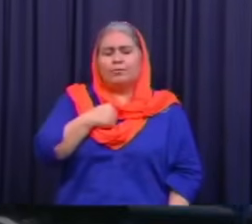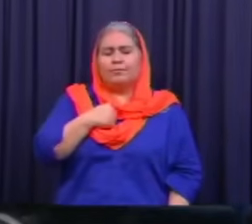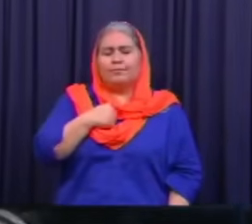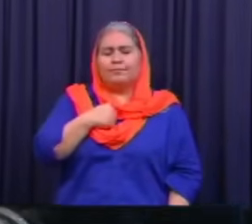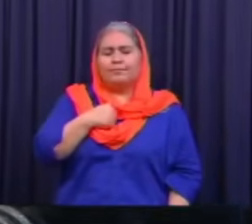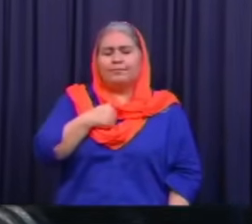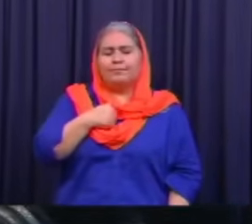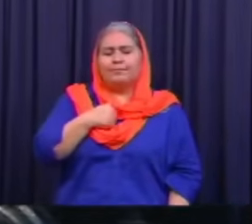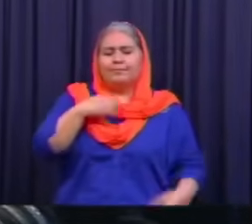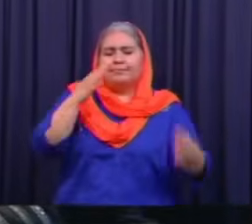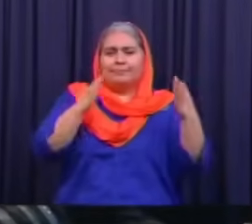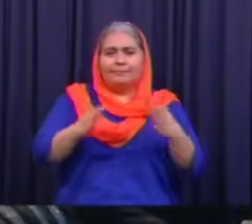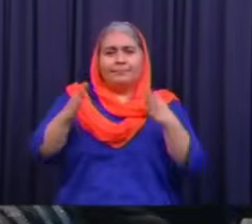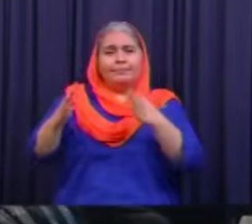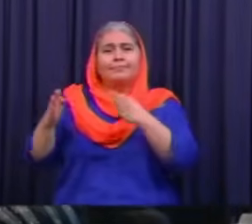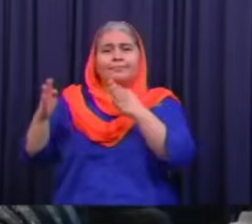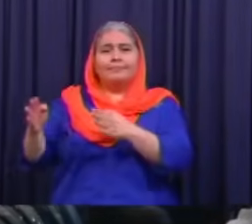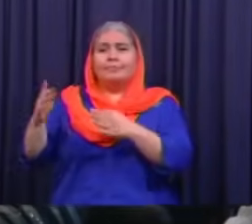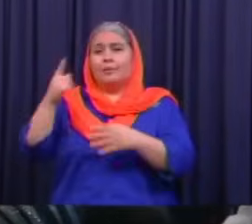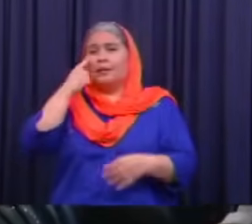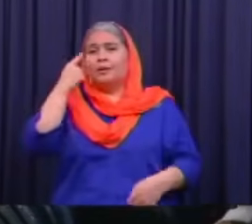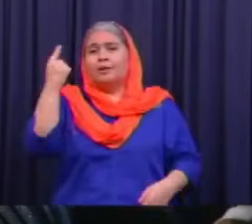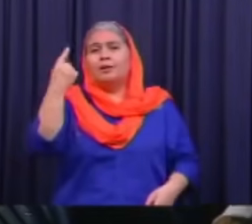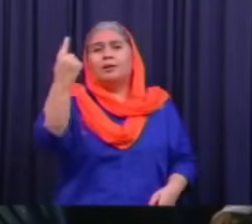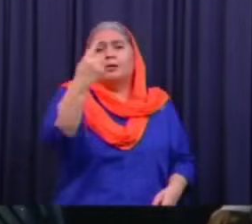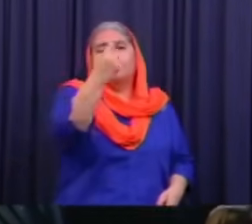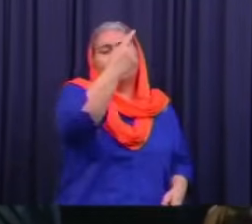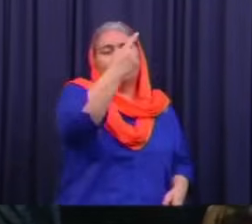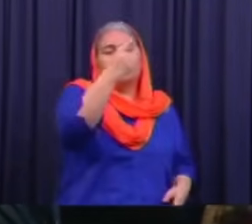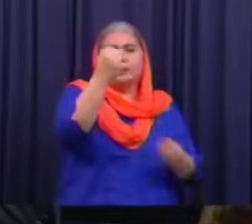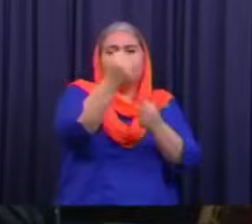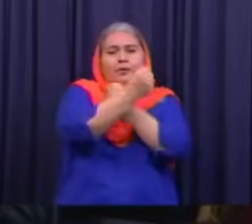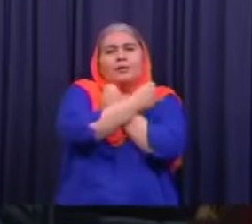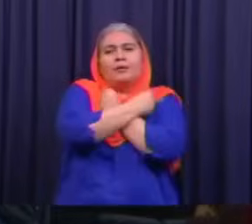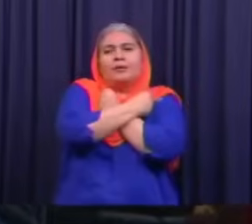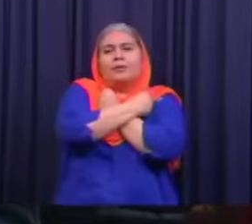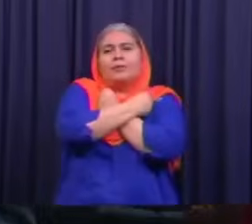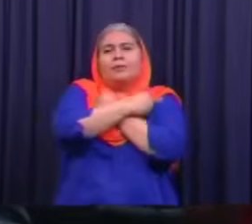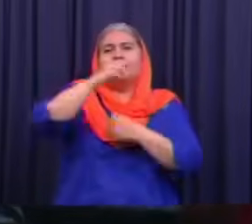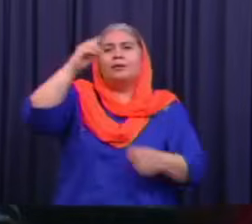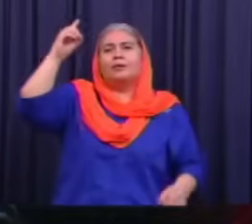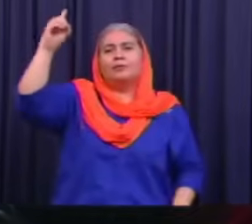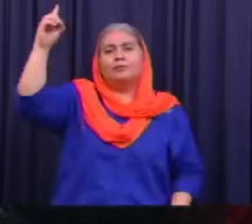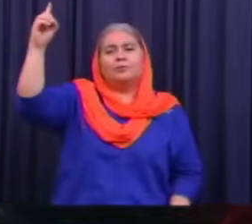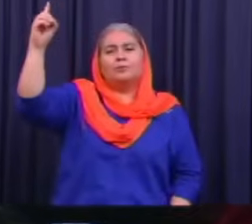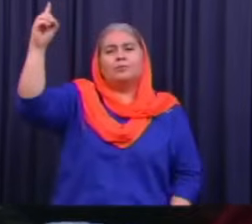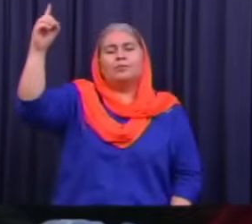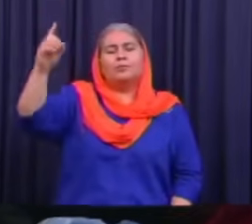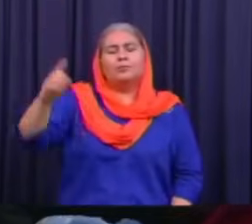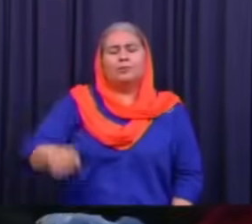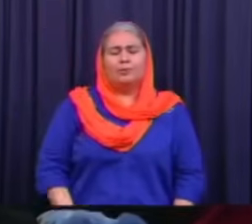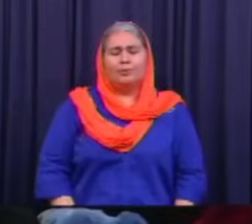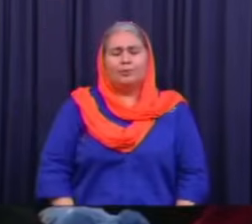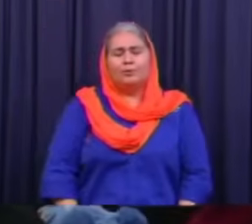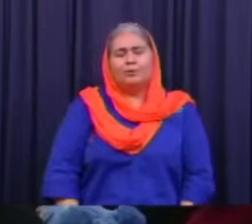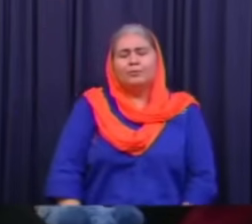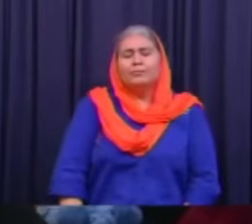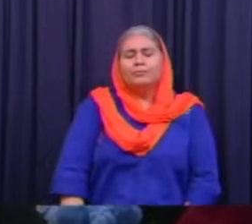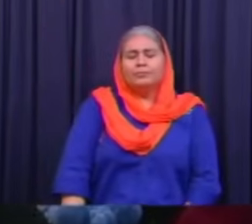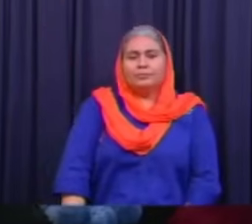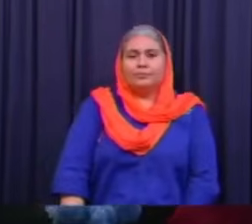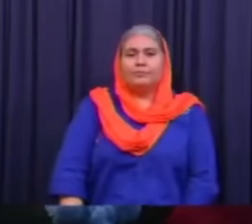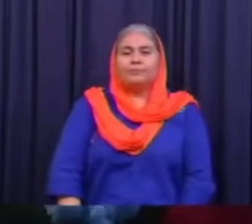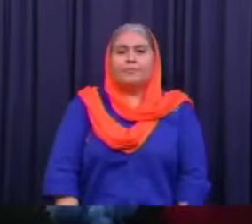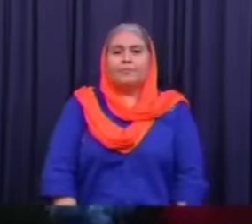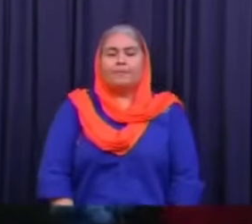amarte Gloria a Dios alguien más desee venir al Señor Dios les bendiga Dios les bendiga Dios les bendiga si podemos atender